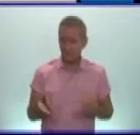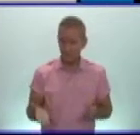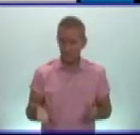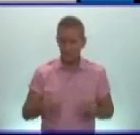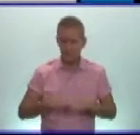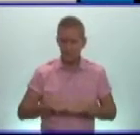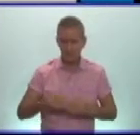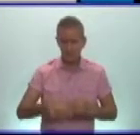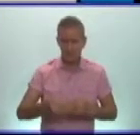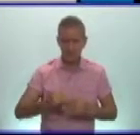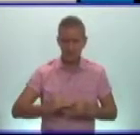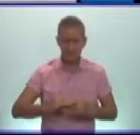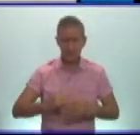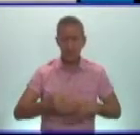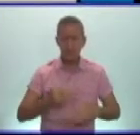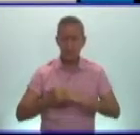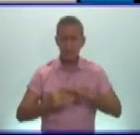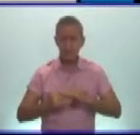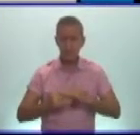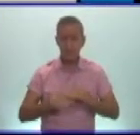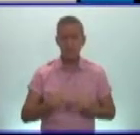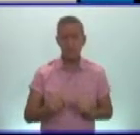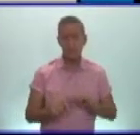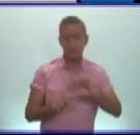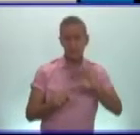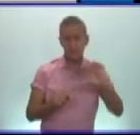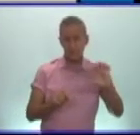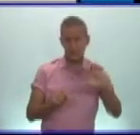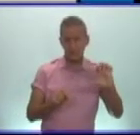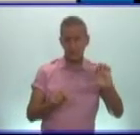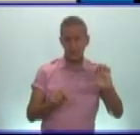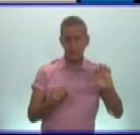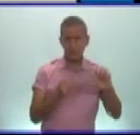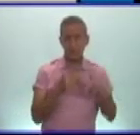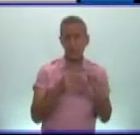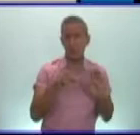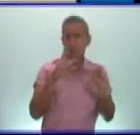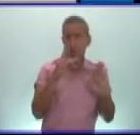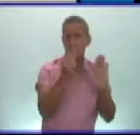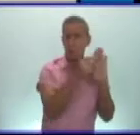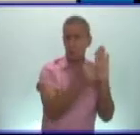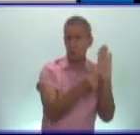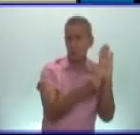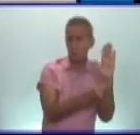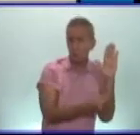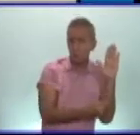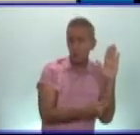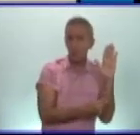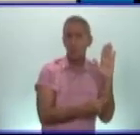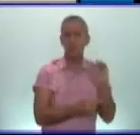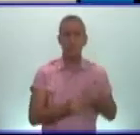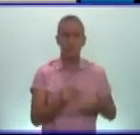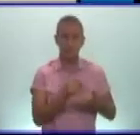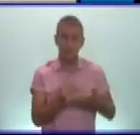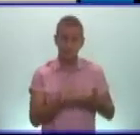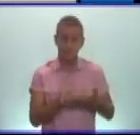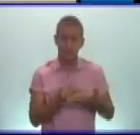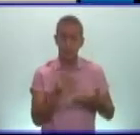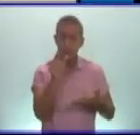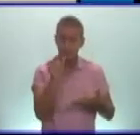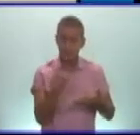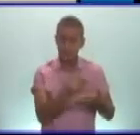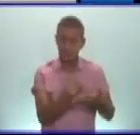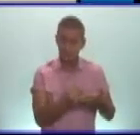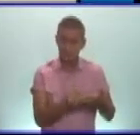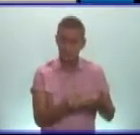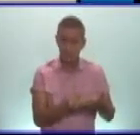del remitente en la parte superior izquierda y de la persona a la que nosotros le mandamos la carta.